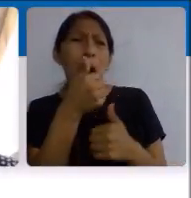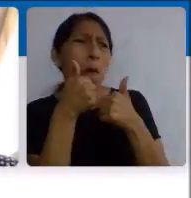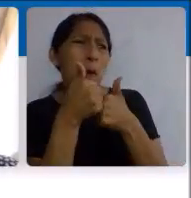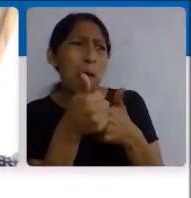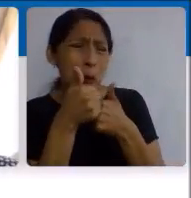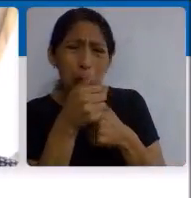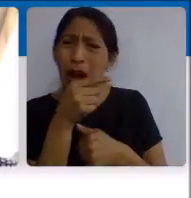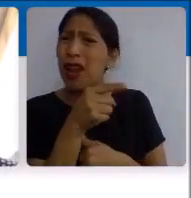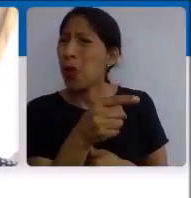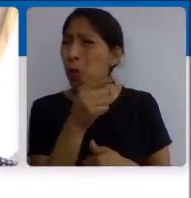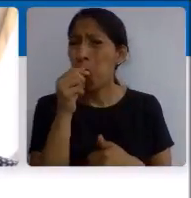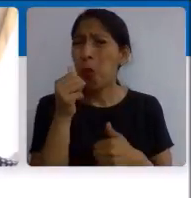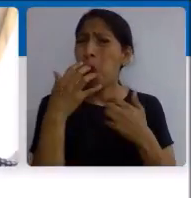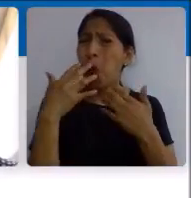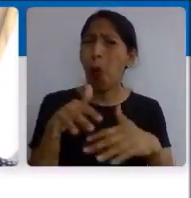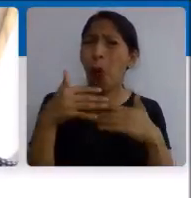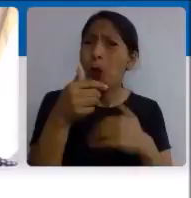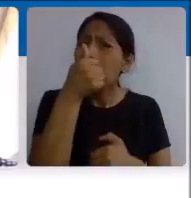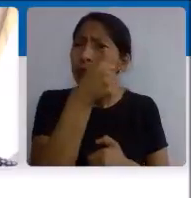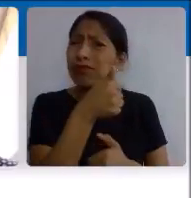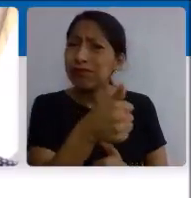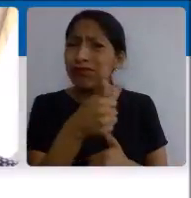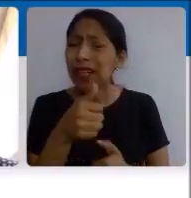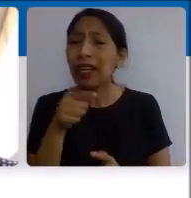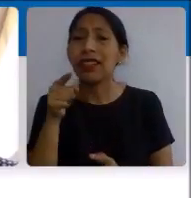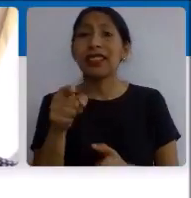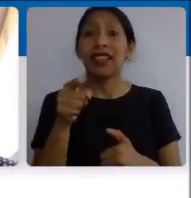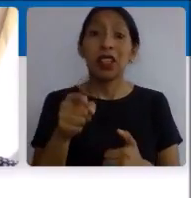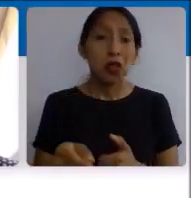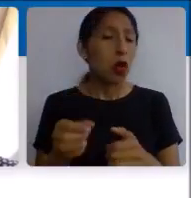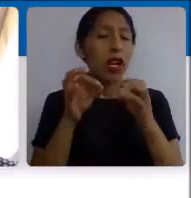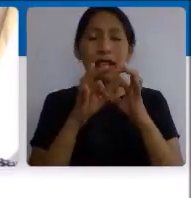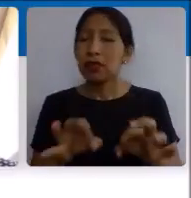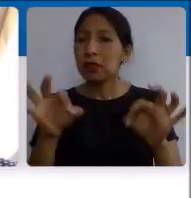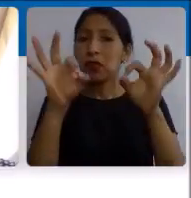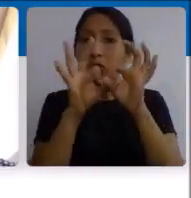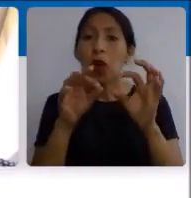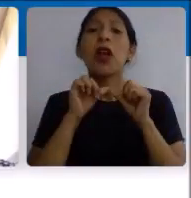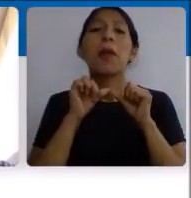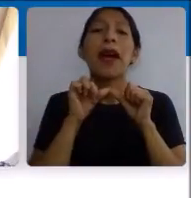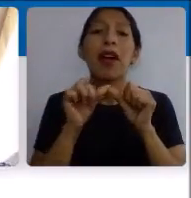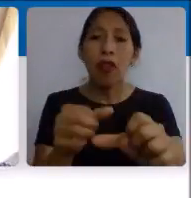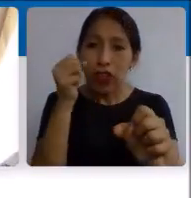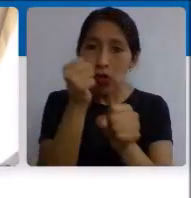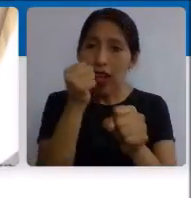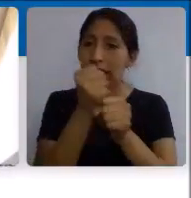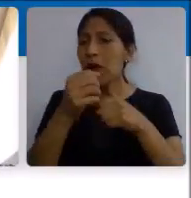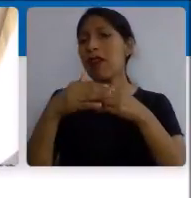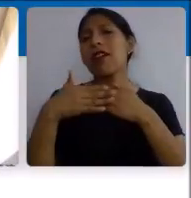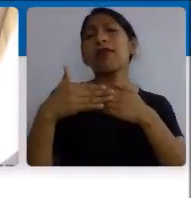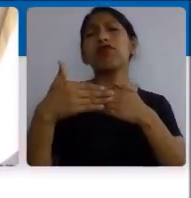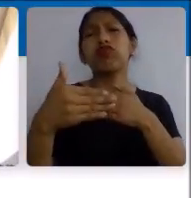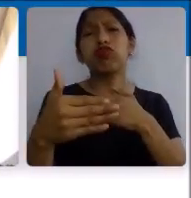esto es lo más importante porque van a seguir trabajando contigo, ¿no? A largo plazo.